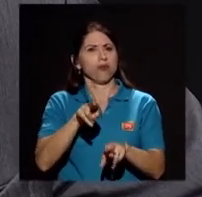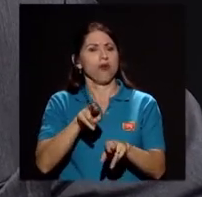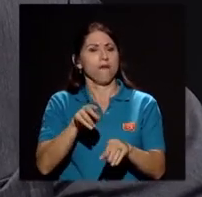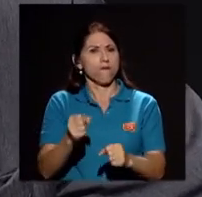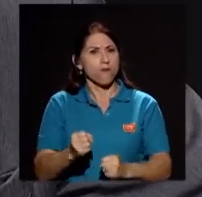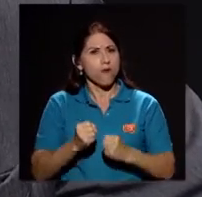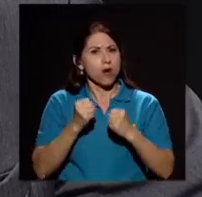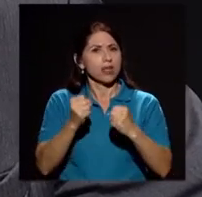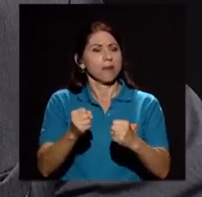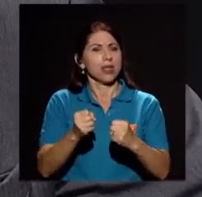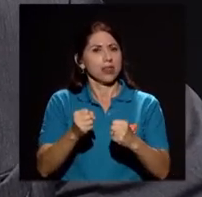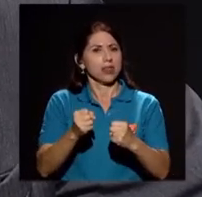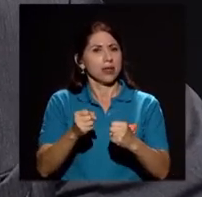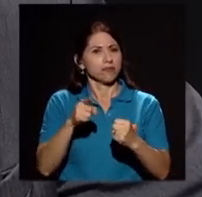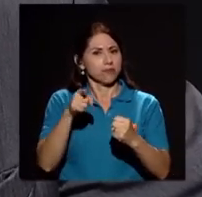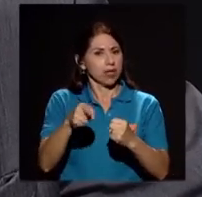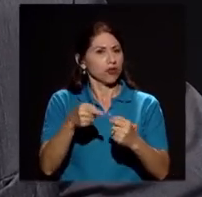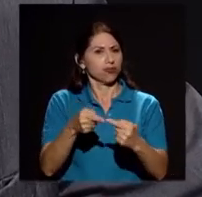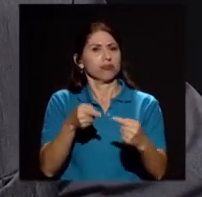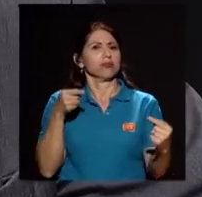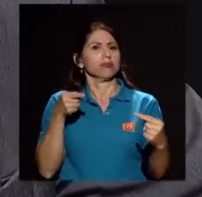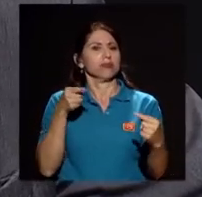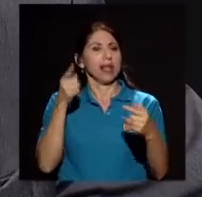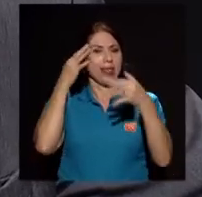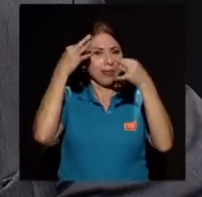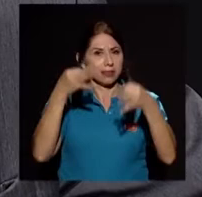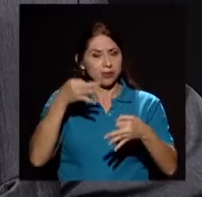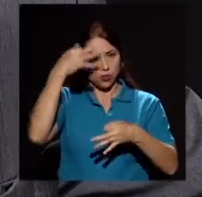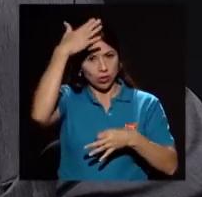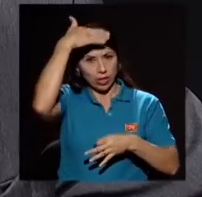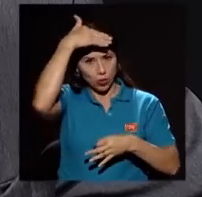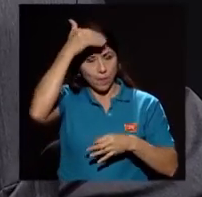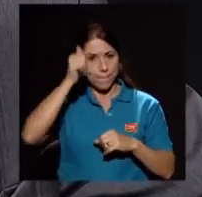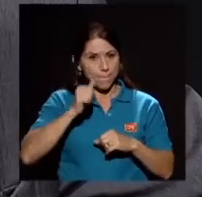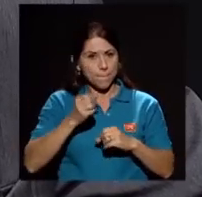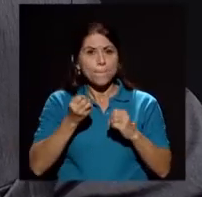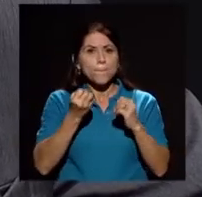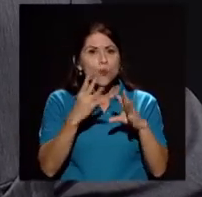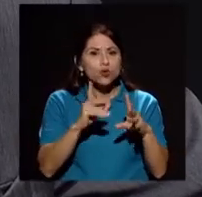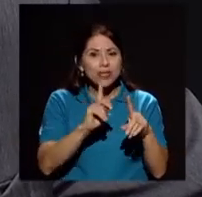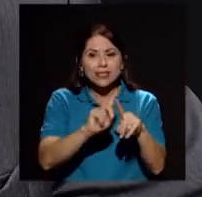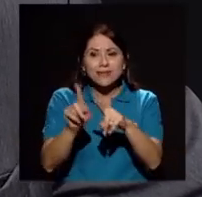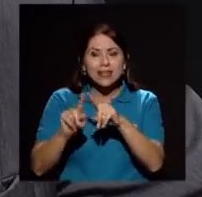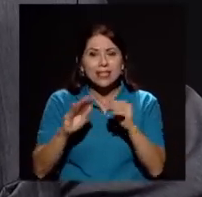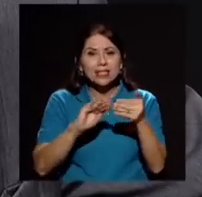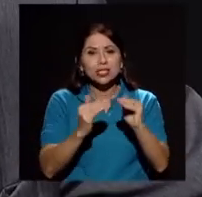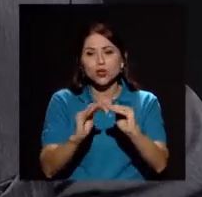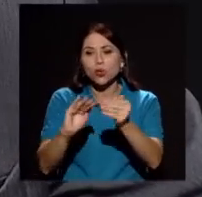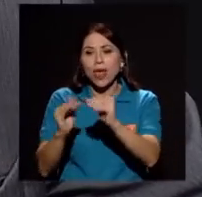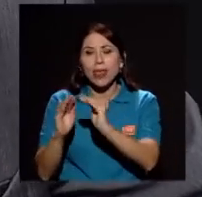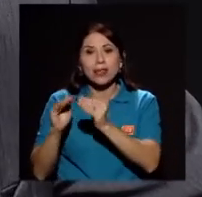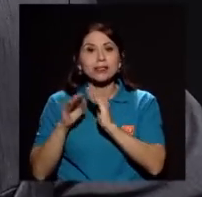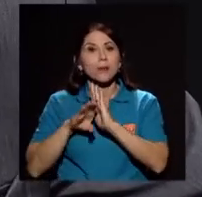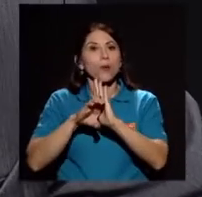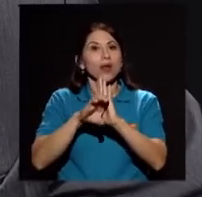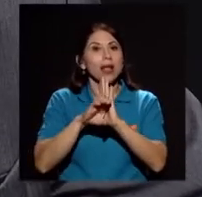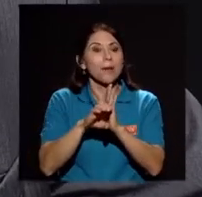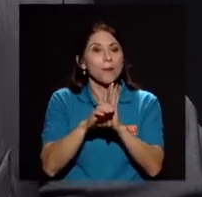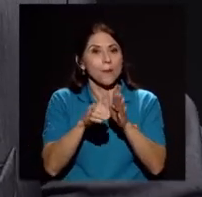decisión muchas ciudades grandes ciudades como nueva york